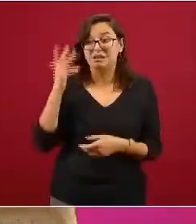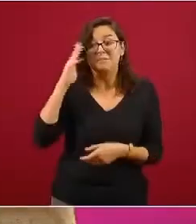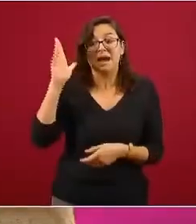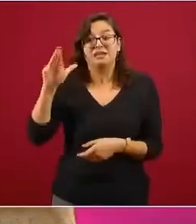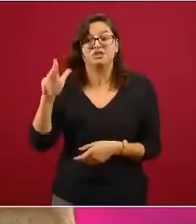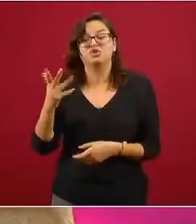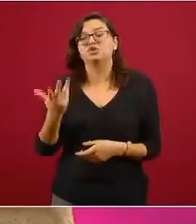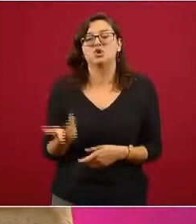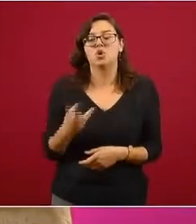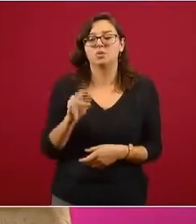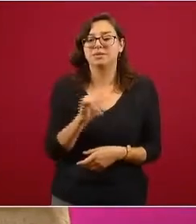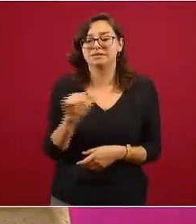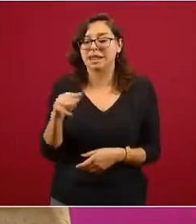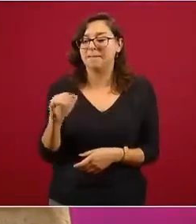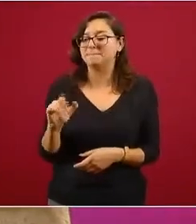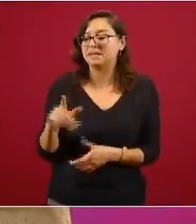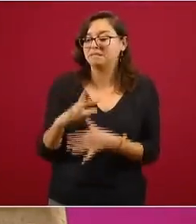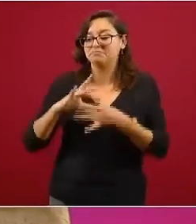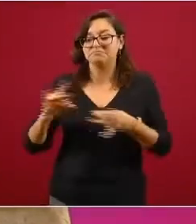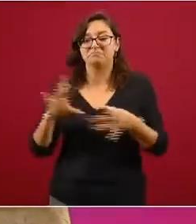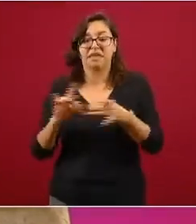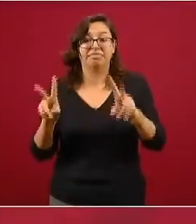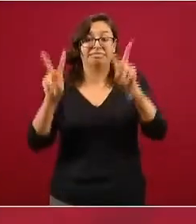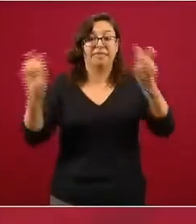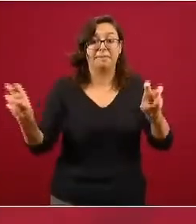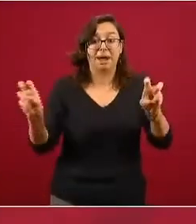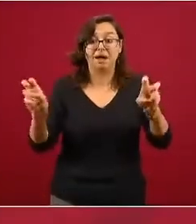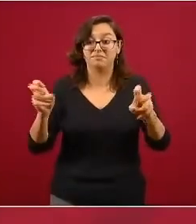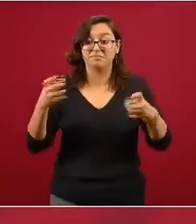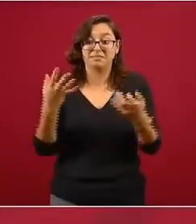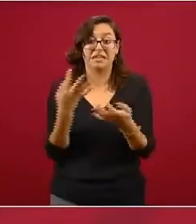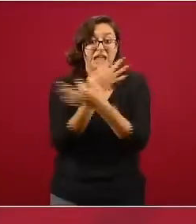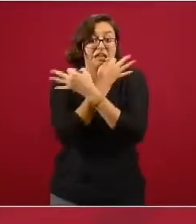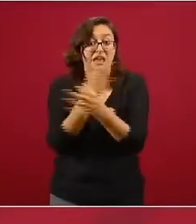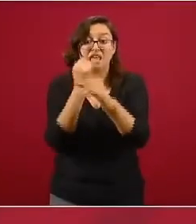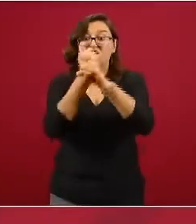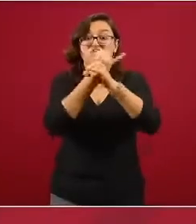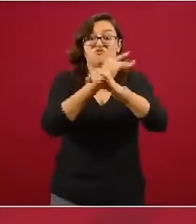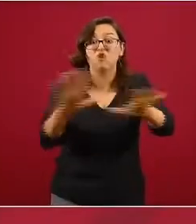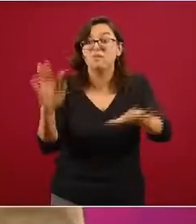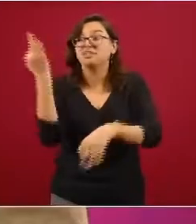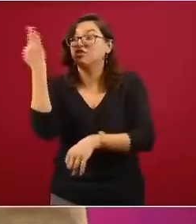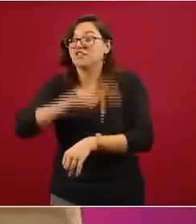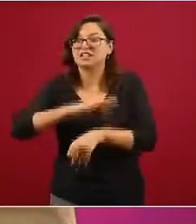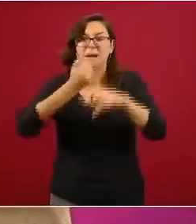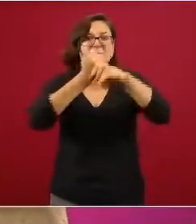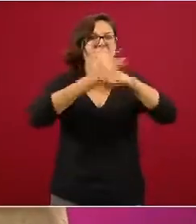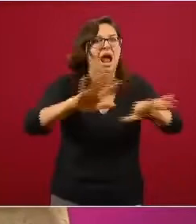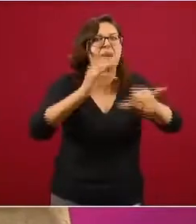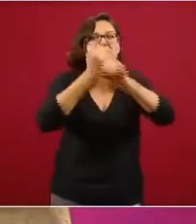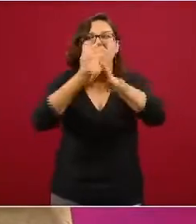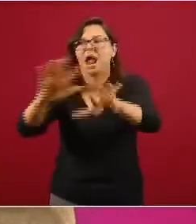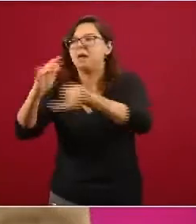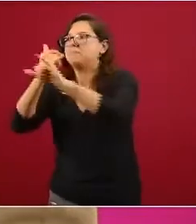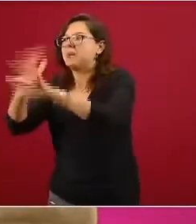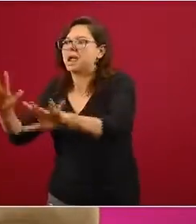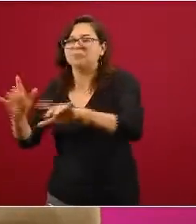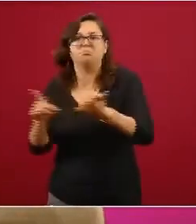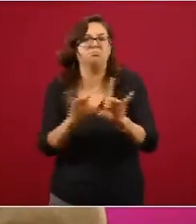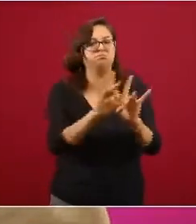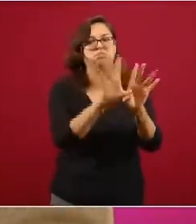infodemia, y la infodemia no es casual, la infodemia atiende a agendas a veces políticas, a veces económicas,